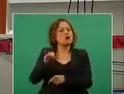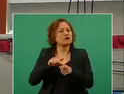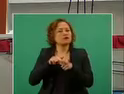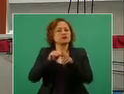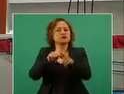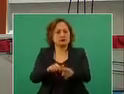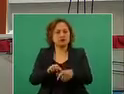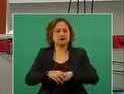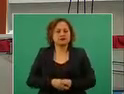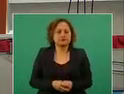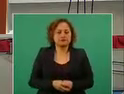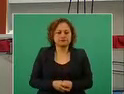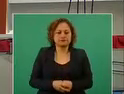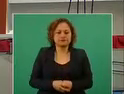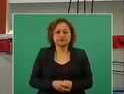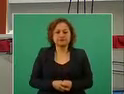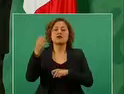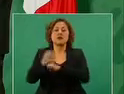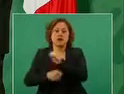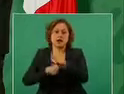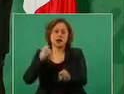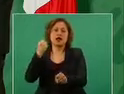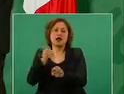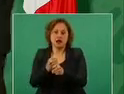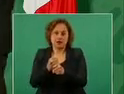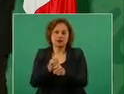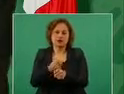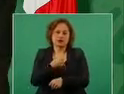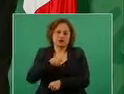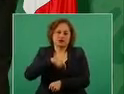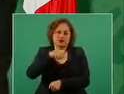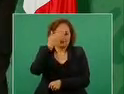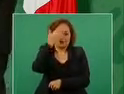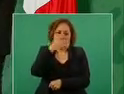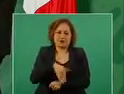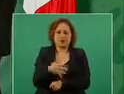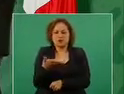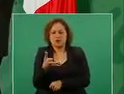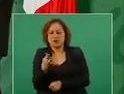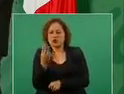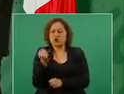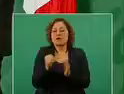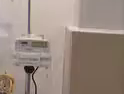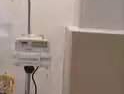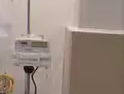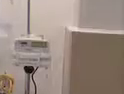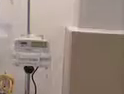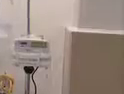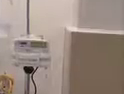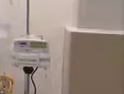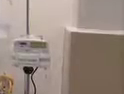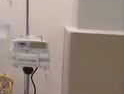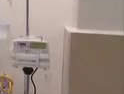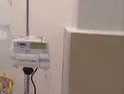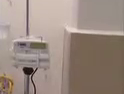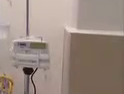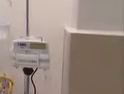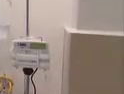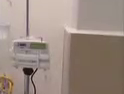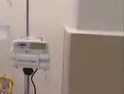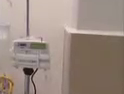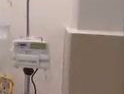este martes se presentó una reducción del 83 por ciento de pacientes contagiados. Reconoció que en ocupación